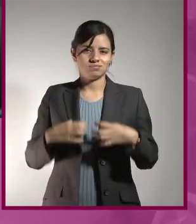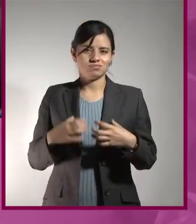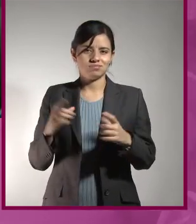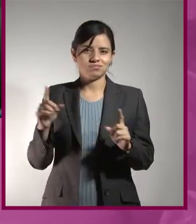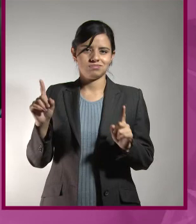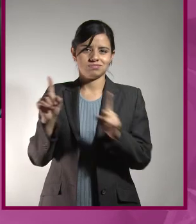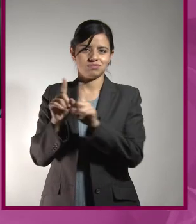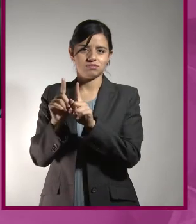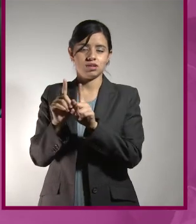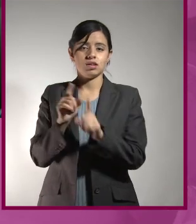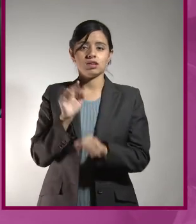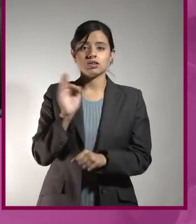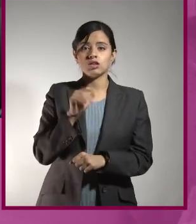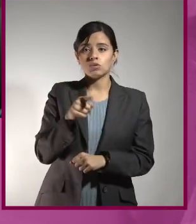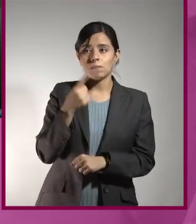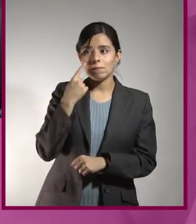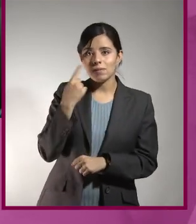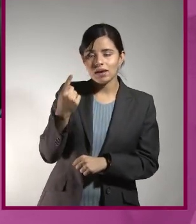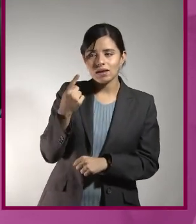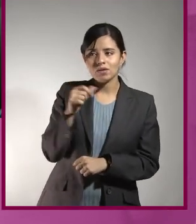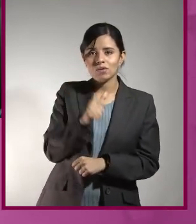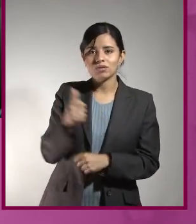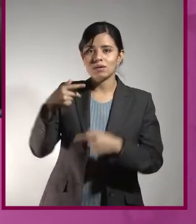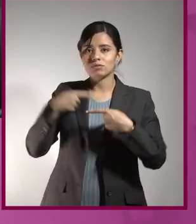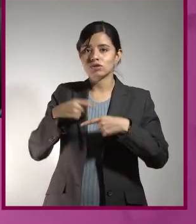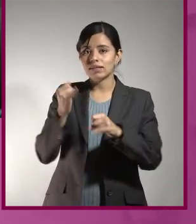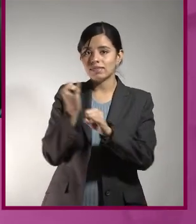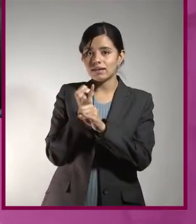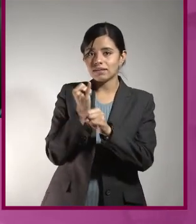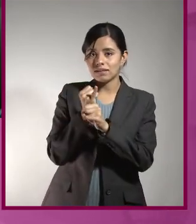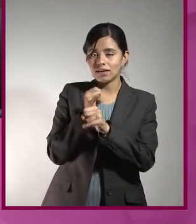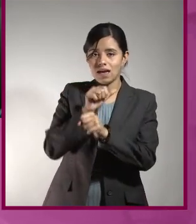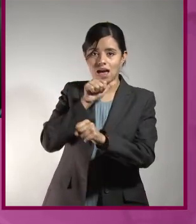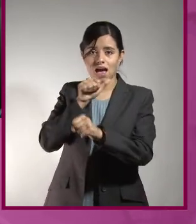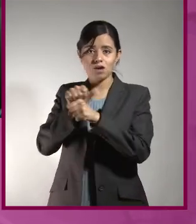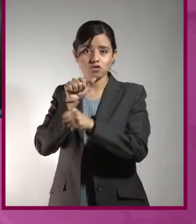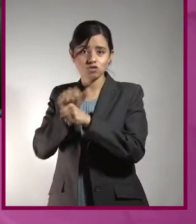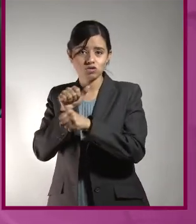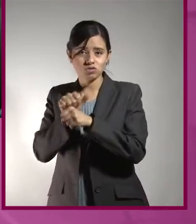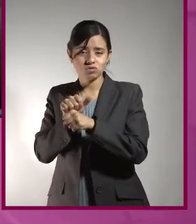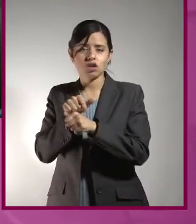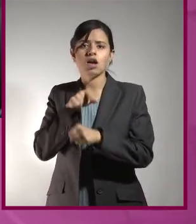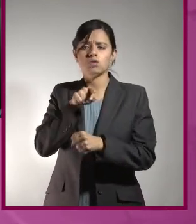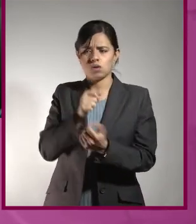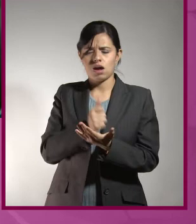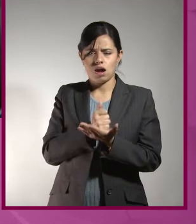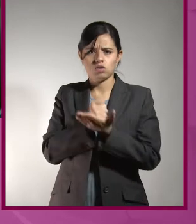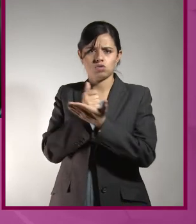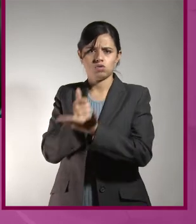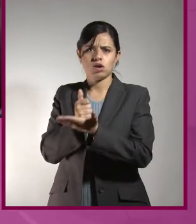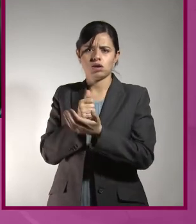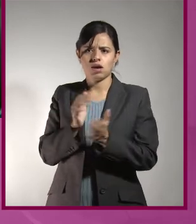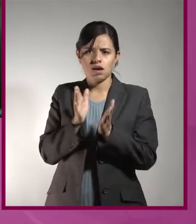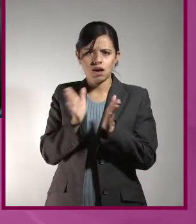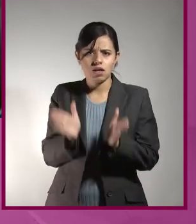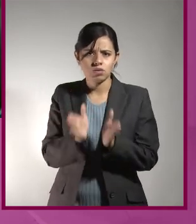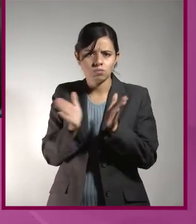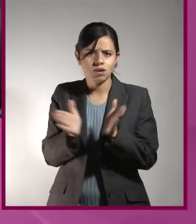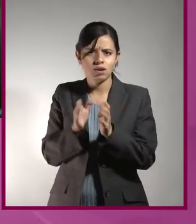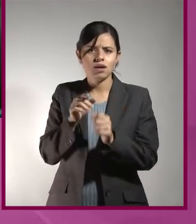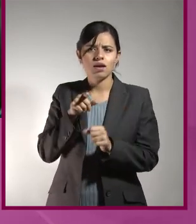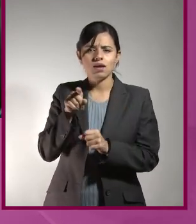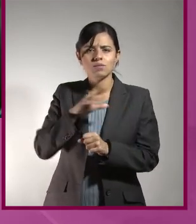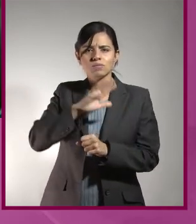Si ves que alguien está sufriendo de acoso en Internet por la situación, ayúdale, anímale